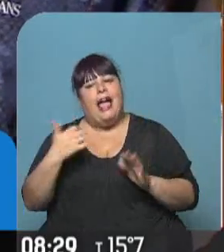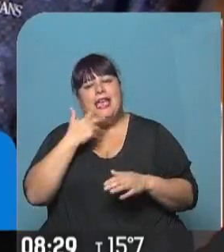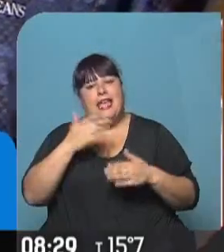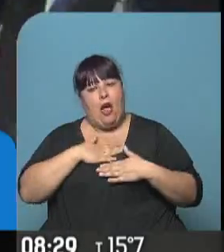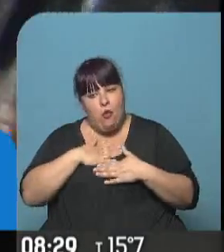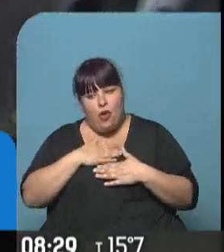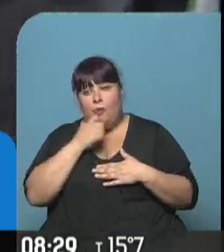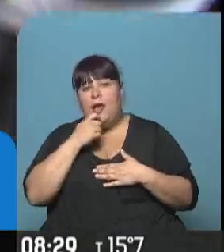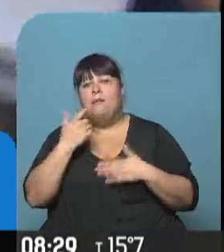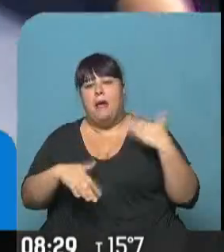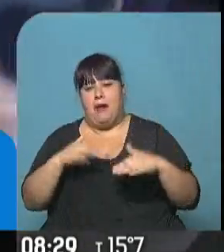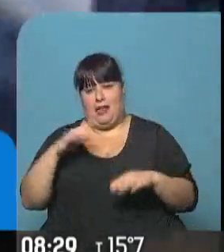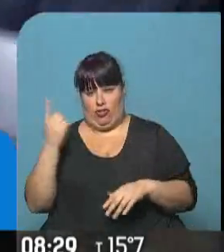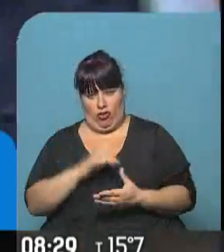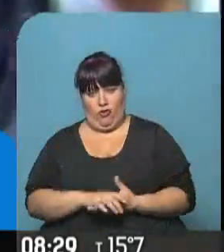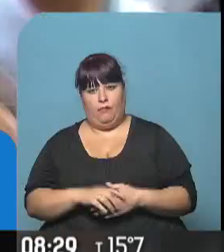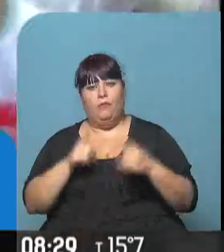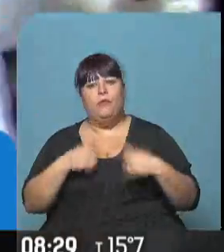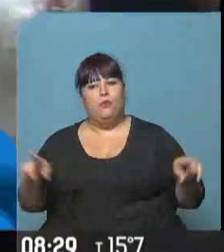nuestra en emergencia